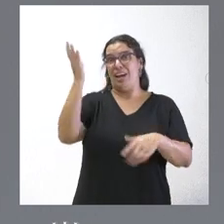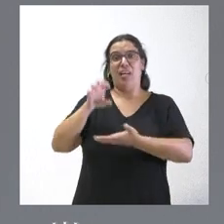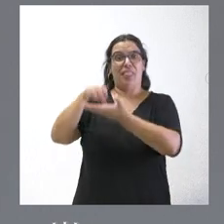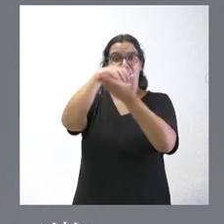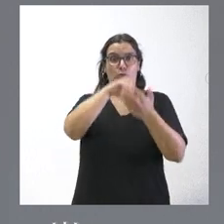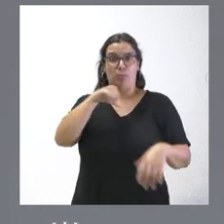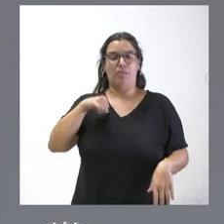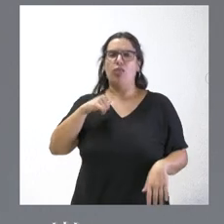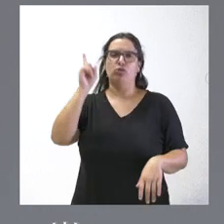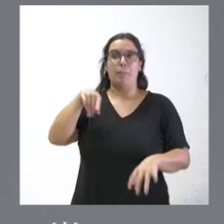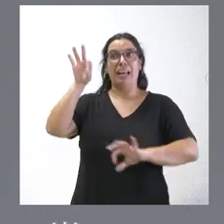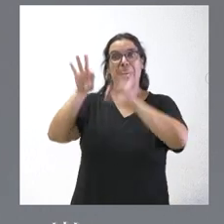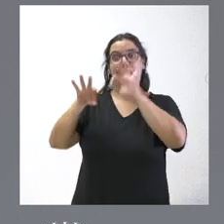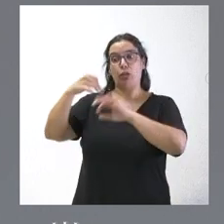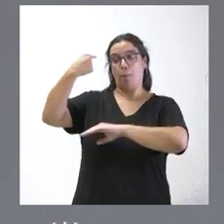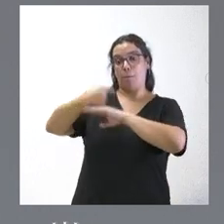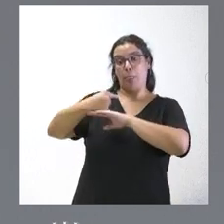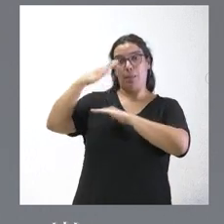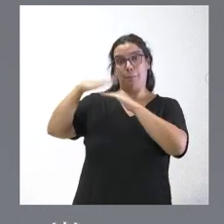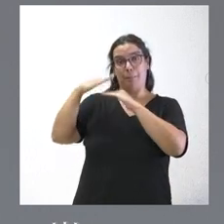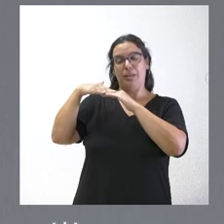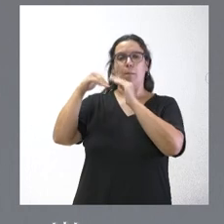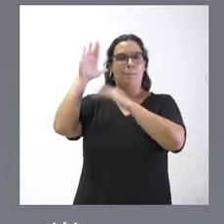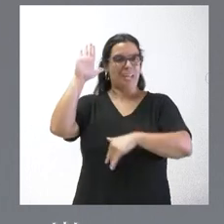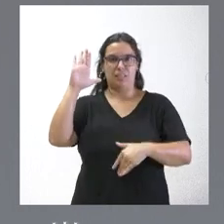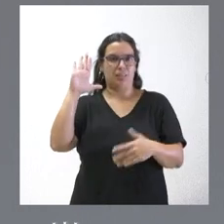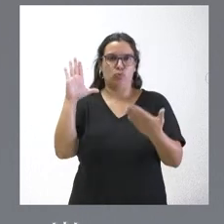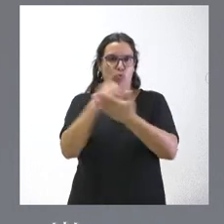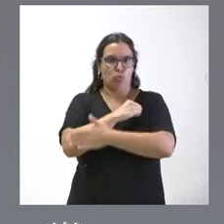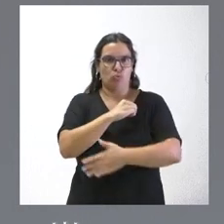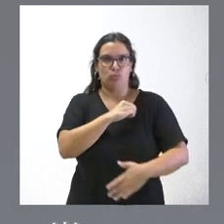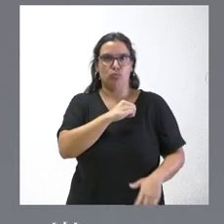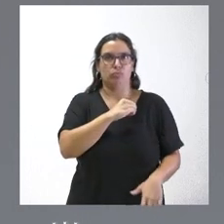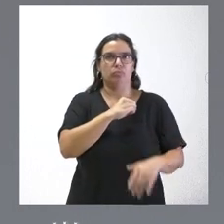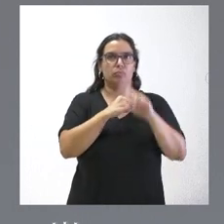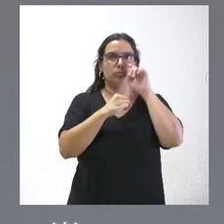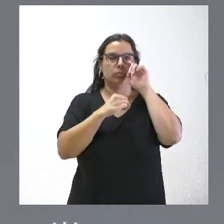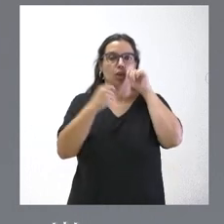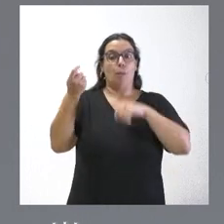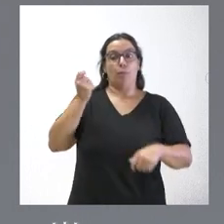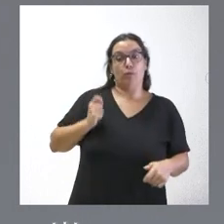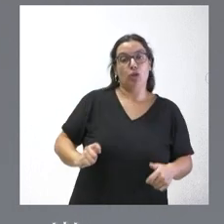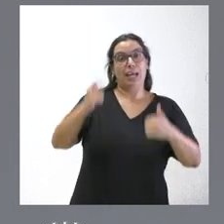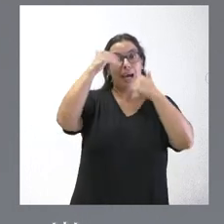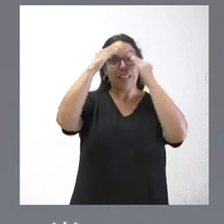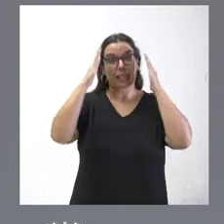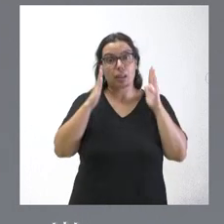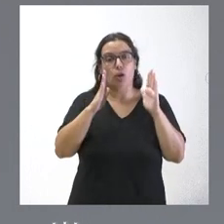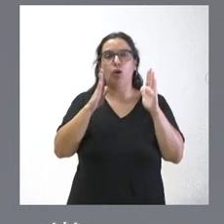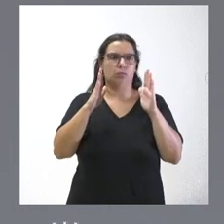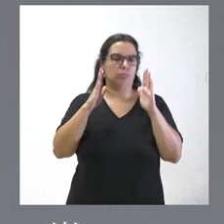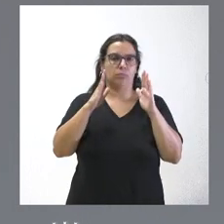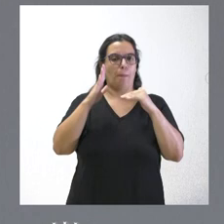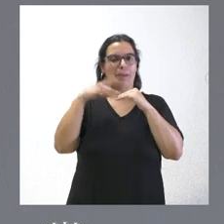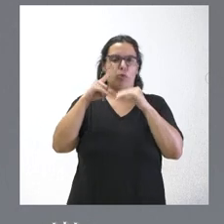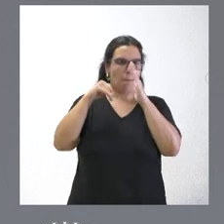la ratios que hay establecidas en este momento esos personal de atención está está